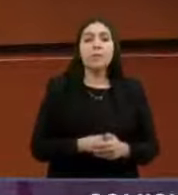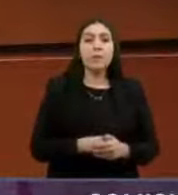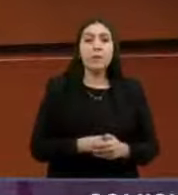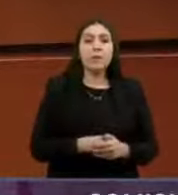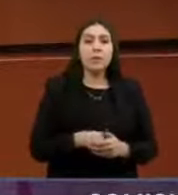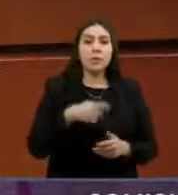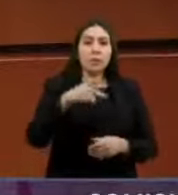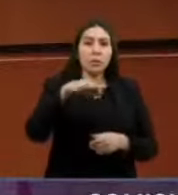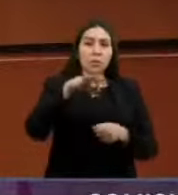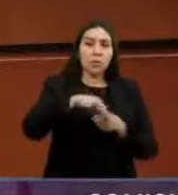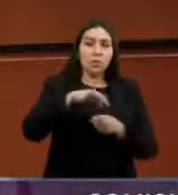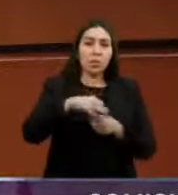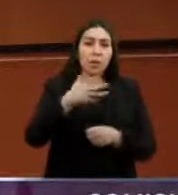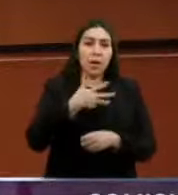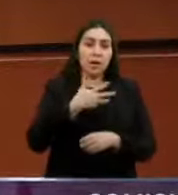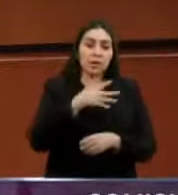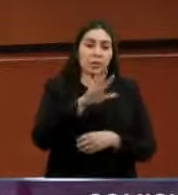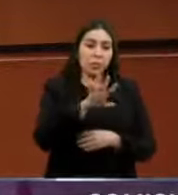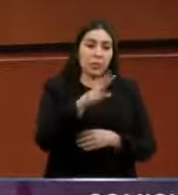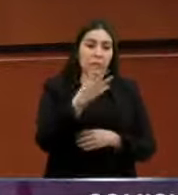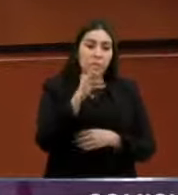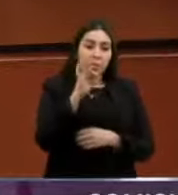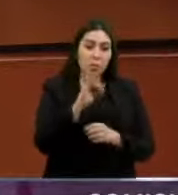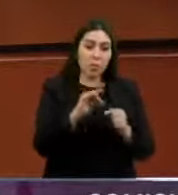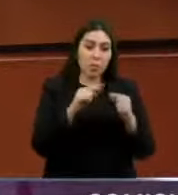54% de votos que tuvo a